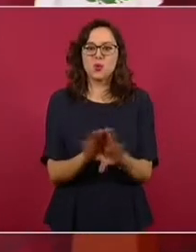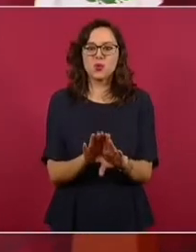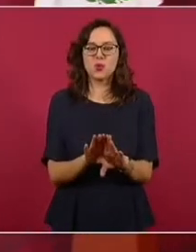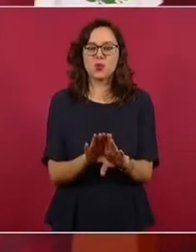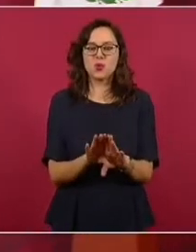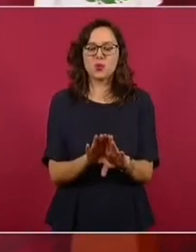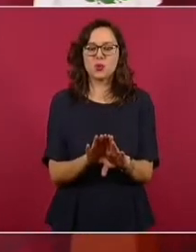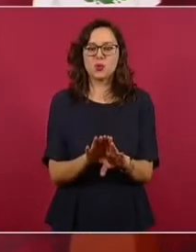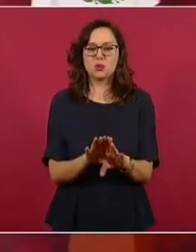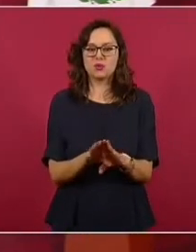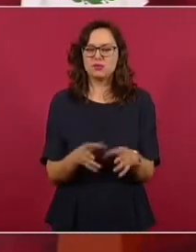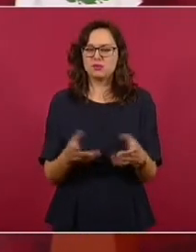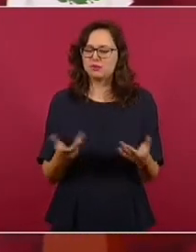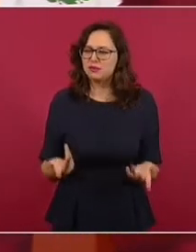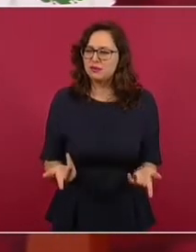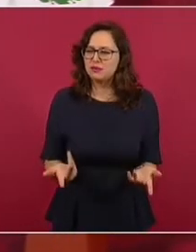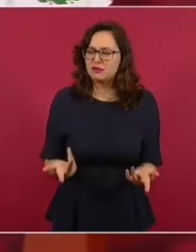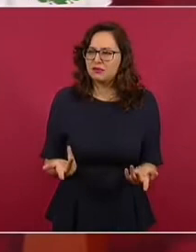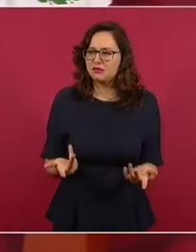los principios